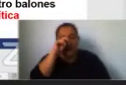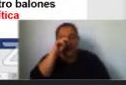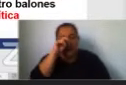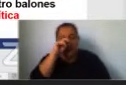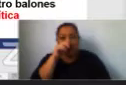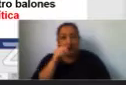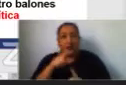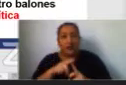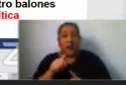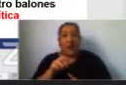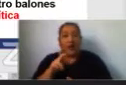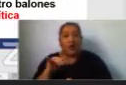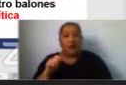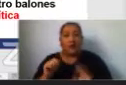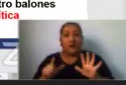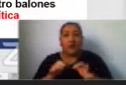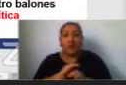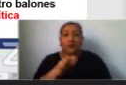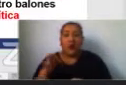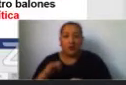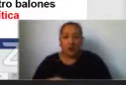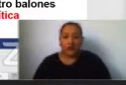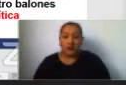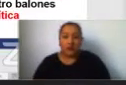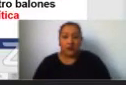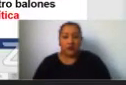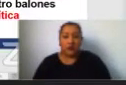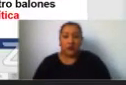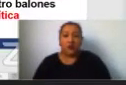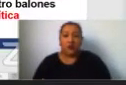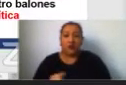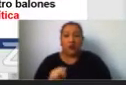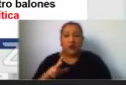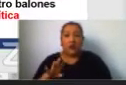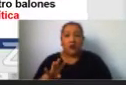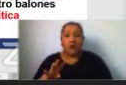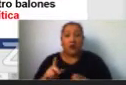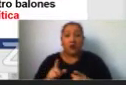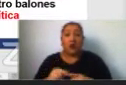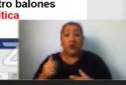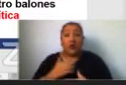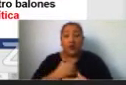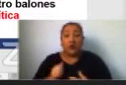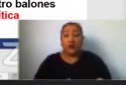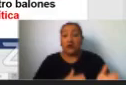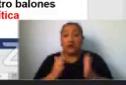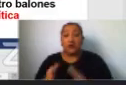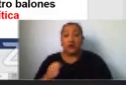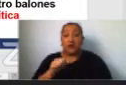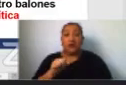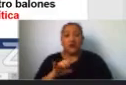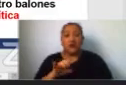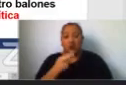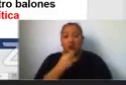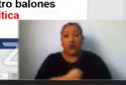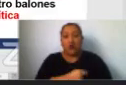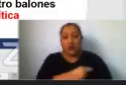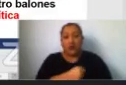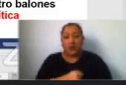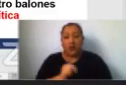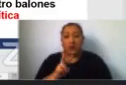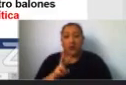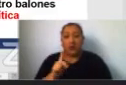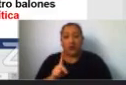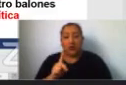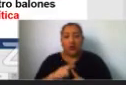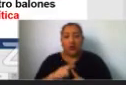a 7 provincias y comprende 34 establecimientos de salud. La parte sur, el Hospital 21 de